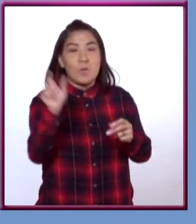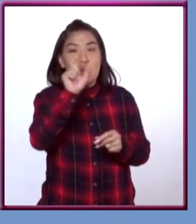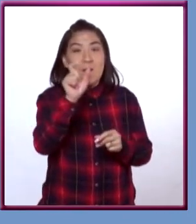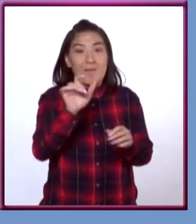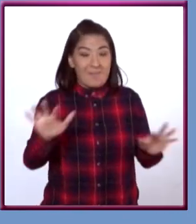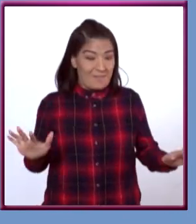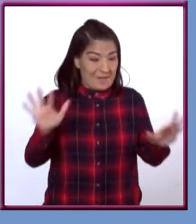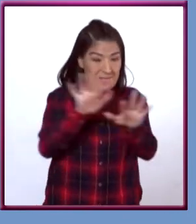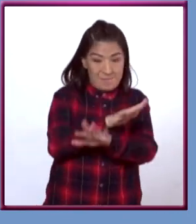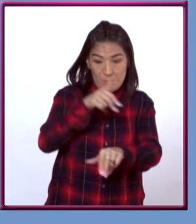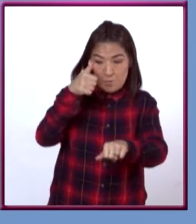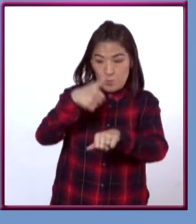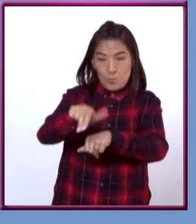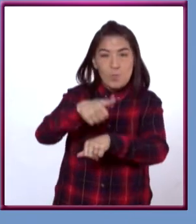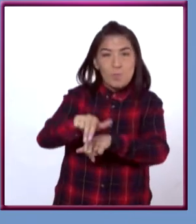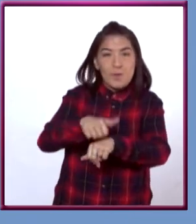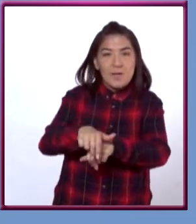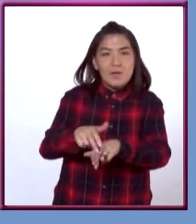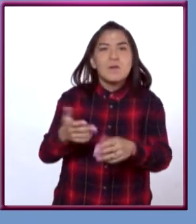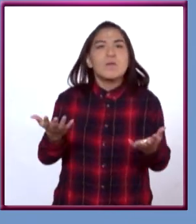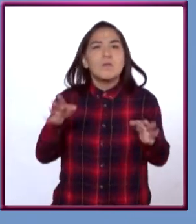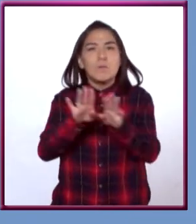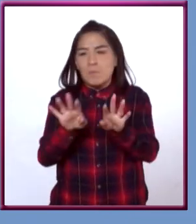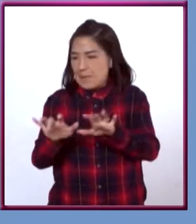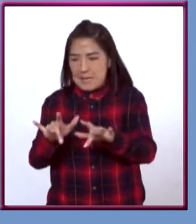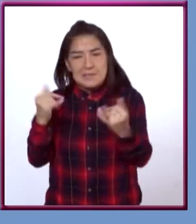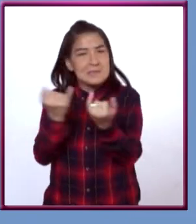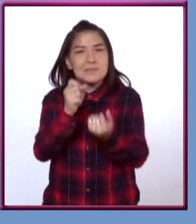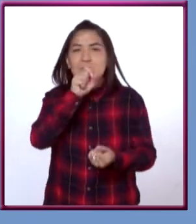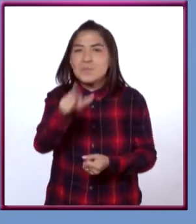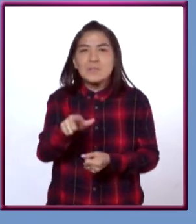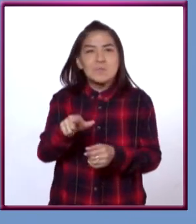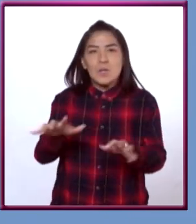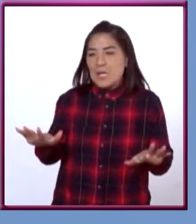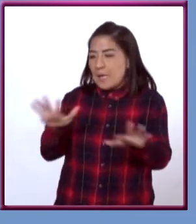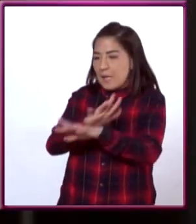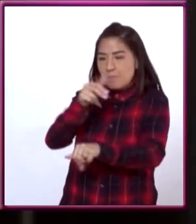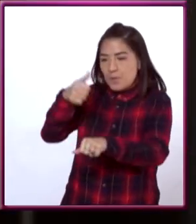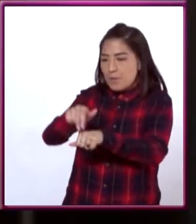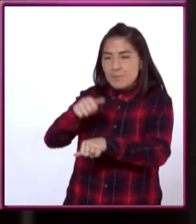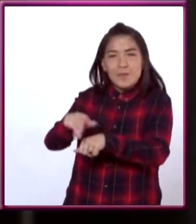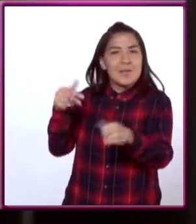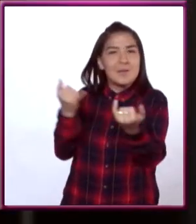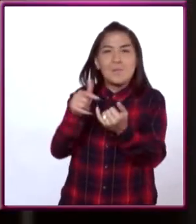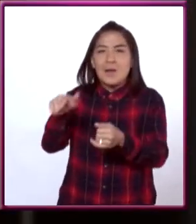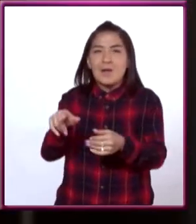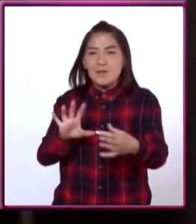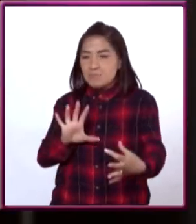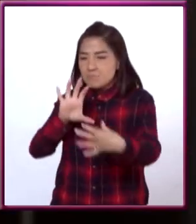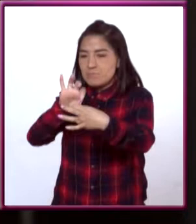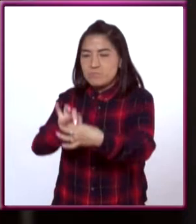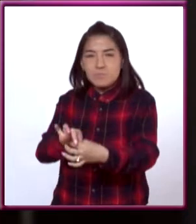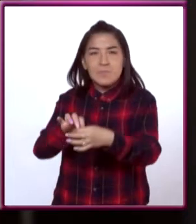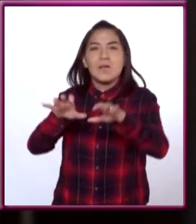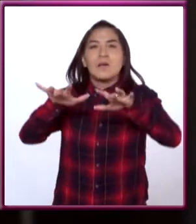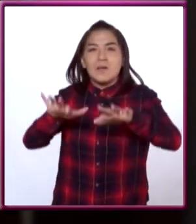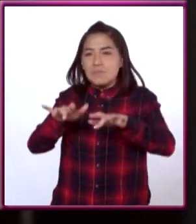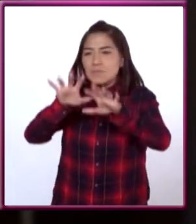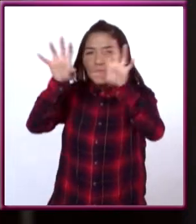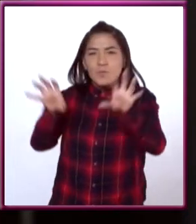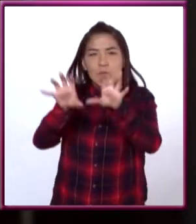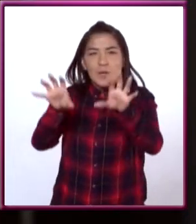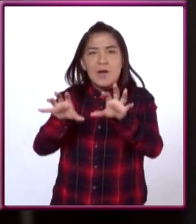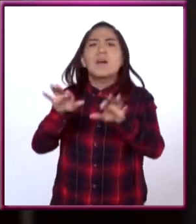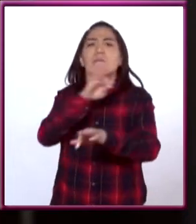Cuando cambia una variable, ¿cómo cambia otra variable? Básicamente eso es una ecuación diferencial. Entonces, eso está implementado en la computadora